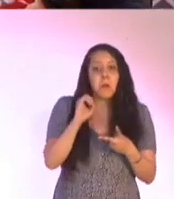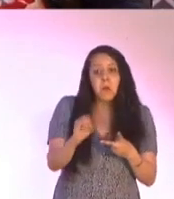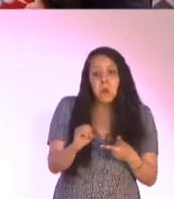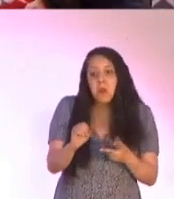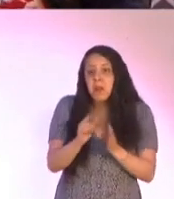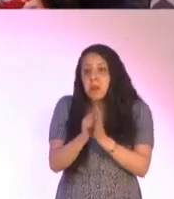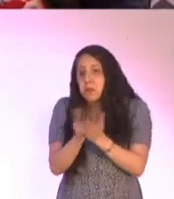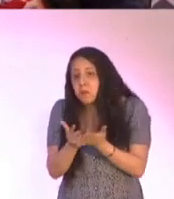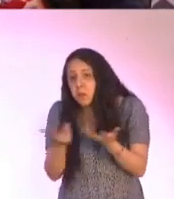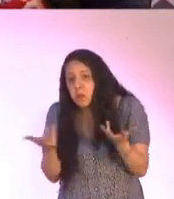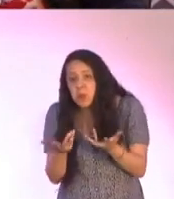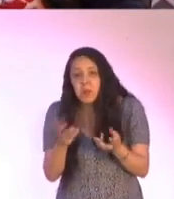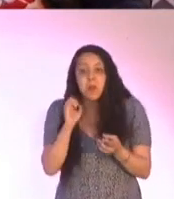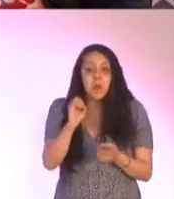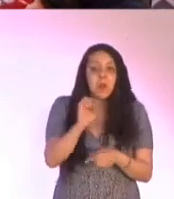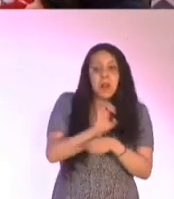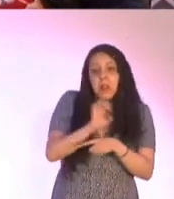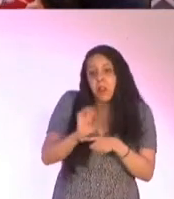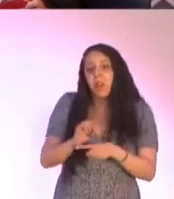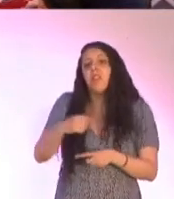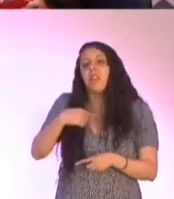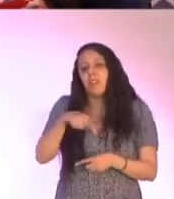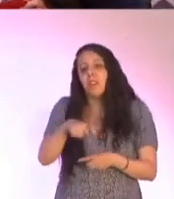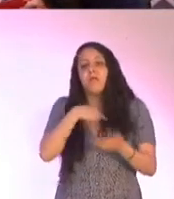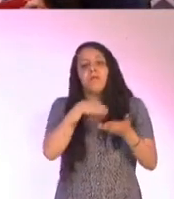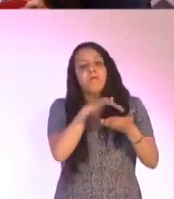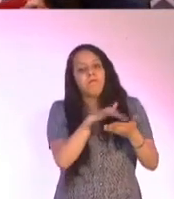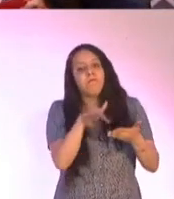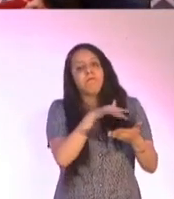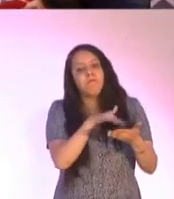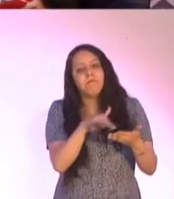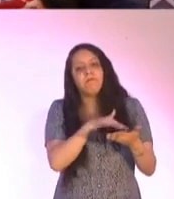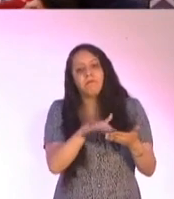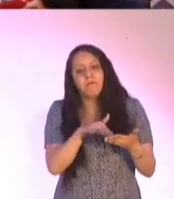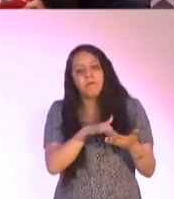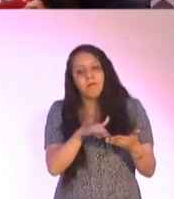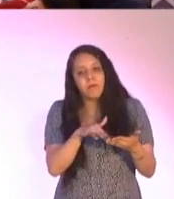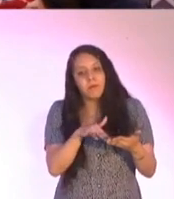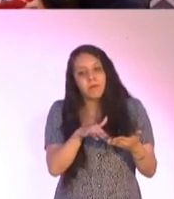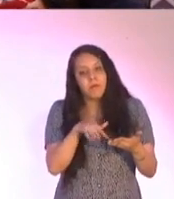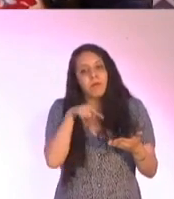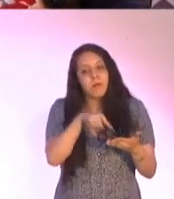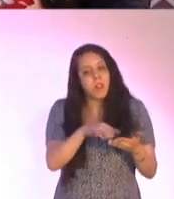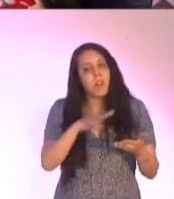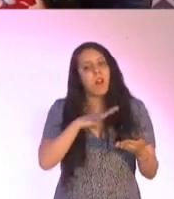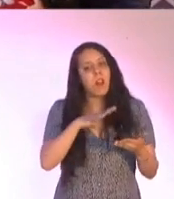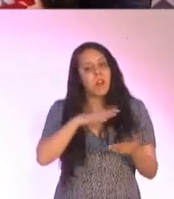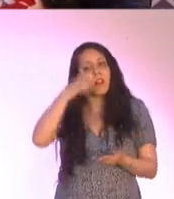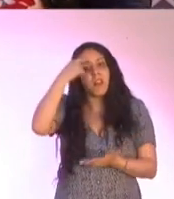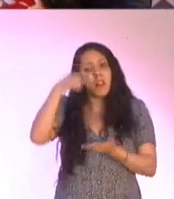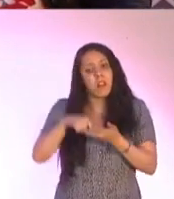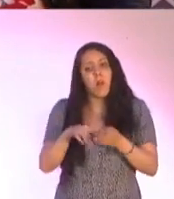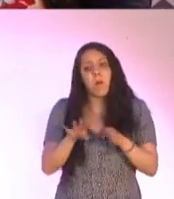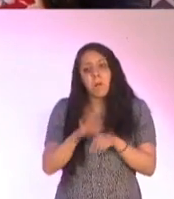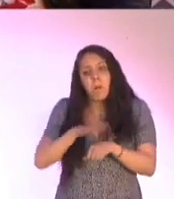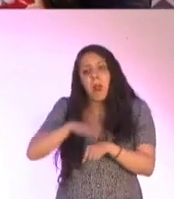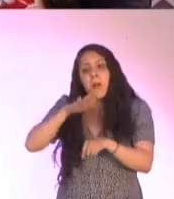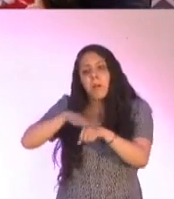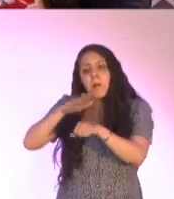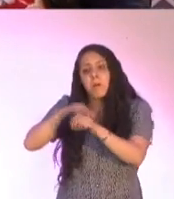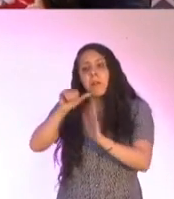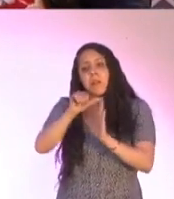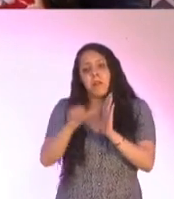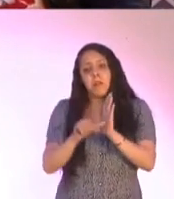de sus crónicas de este par de crónicas creo que siguió colaborando con más artículos en la revista y